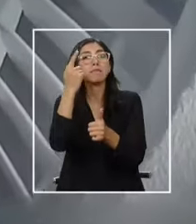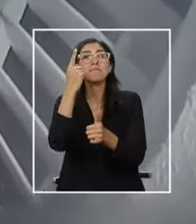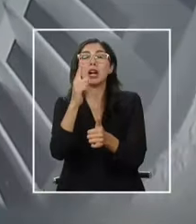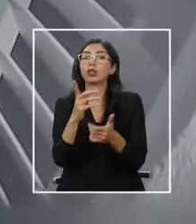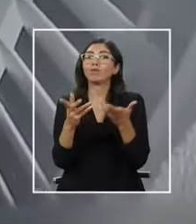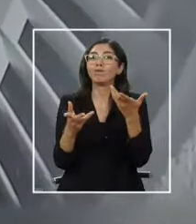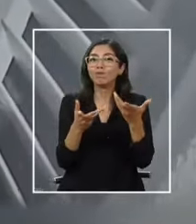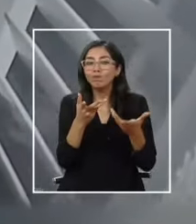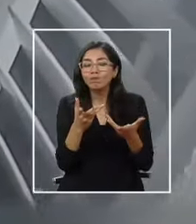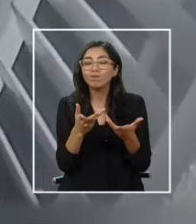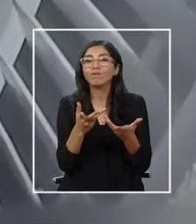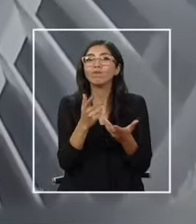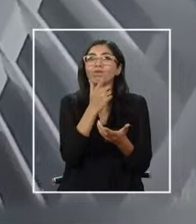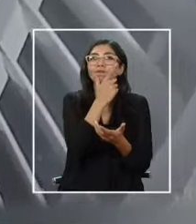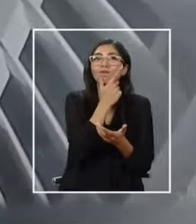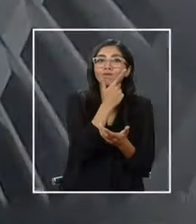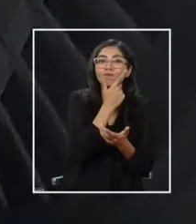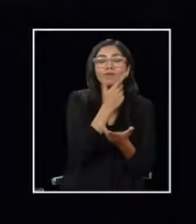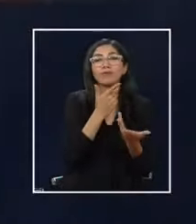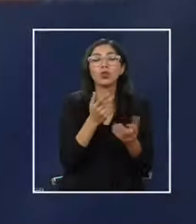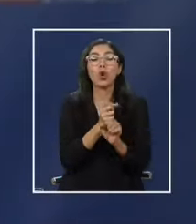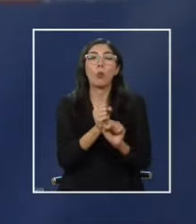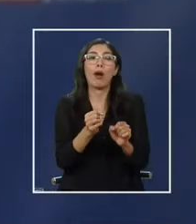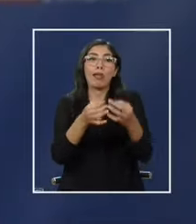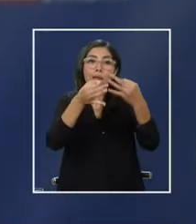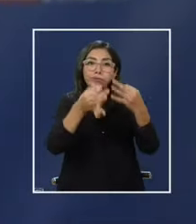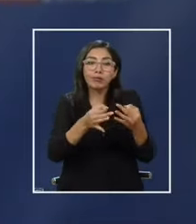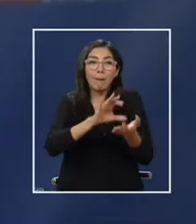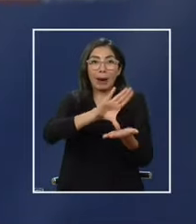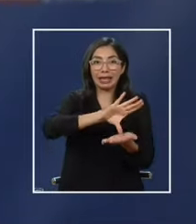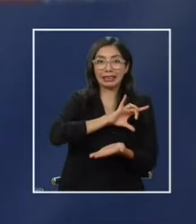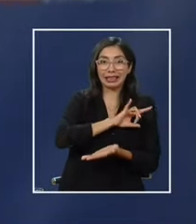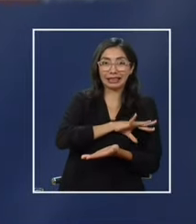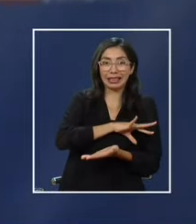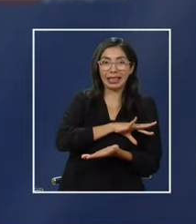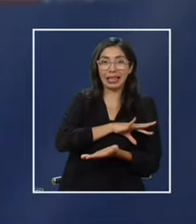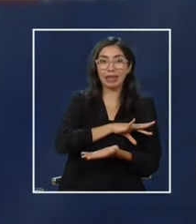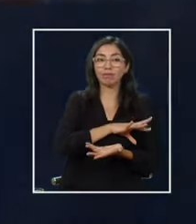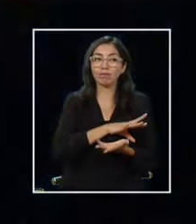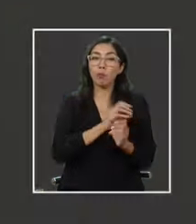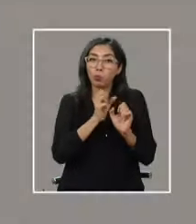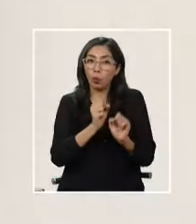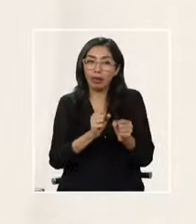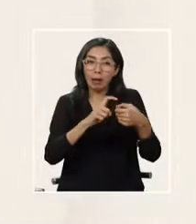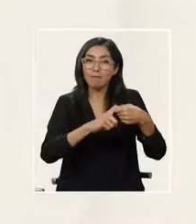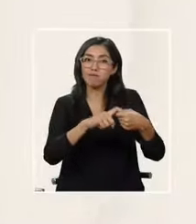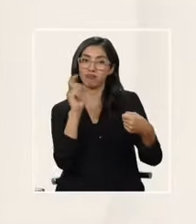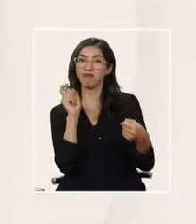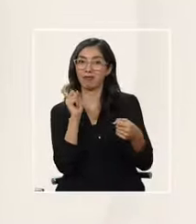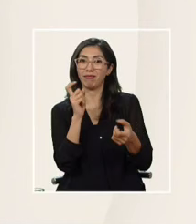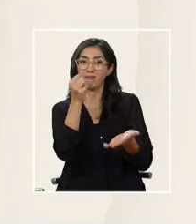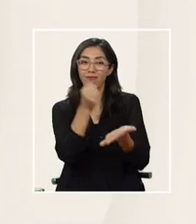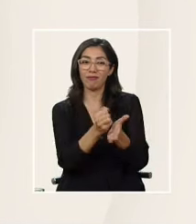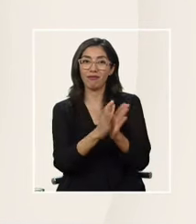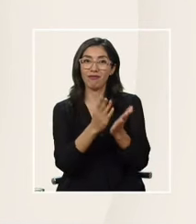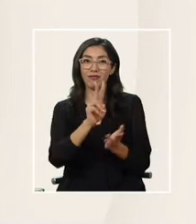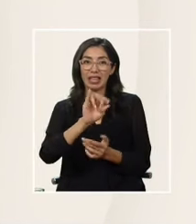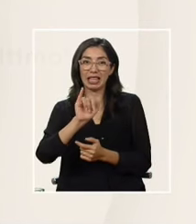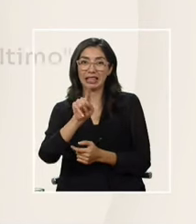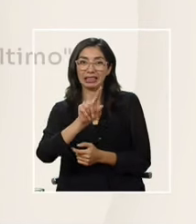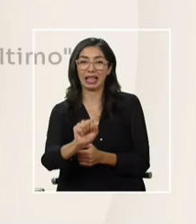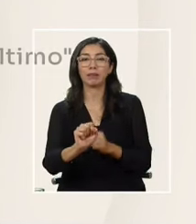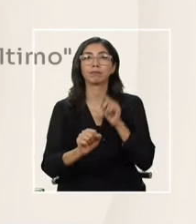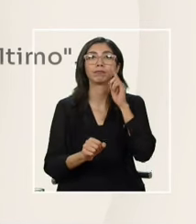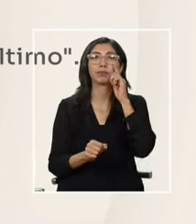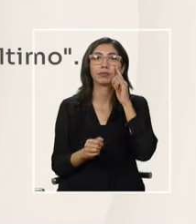en el programa, por lo que no pueden garantizar que nuestro país esté exento de riesgo de salir. La firma del Acuerdo de